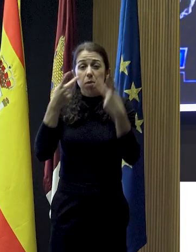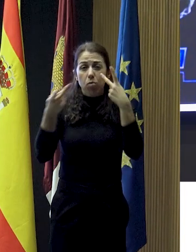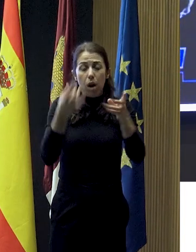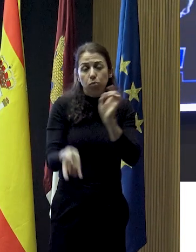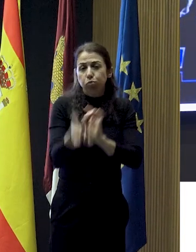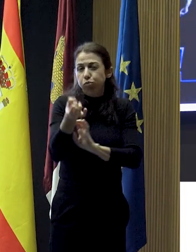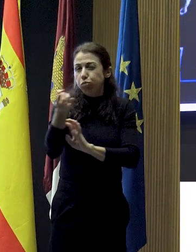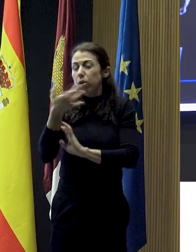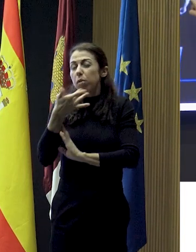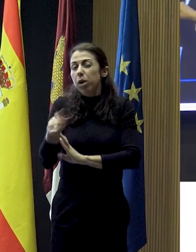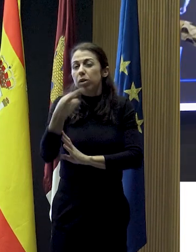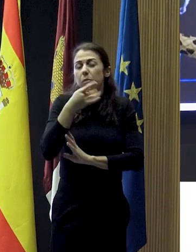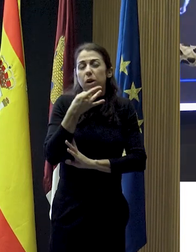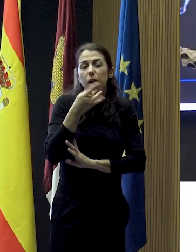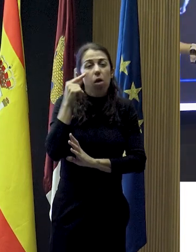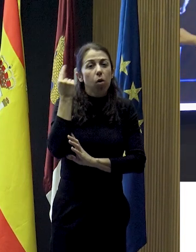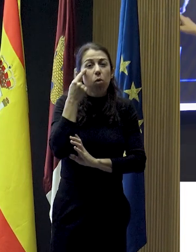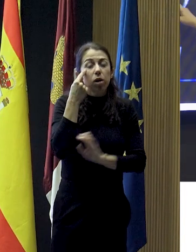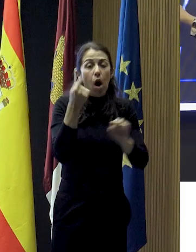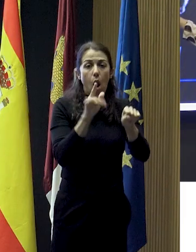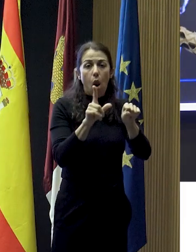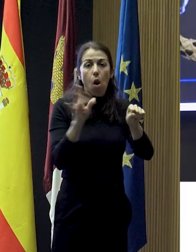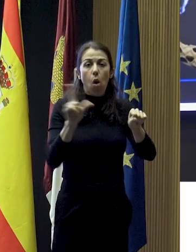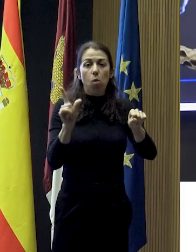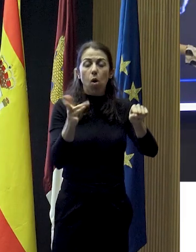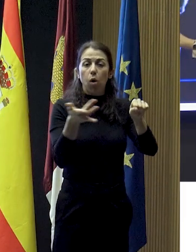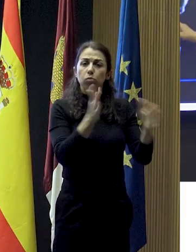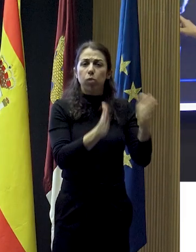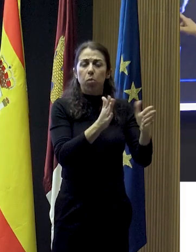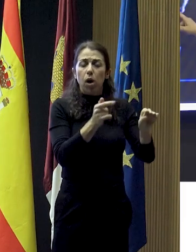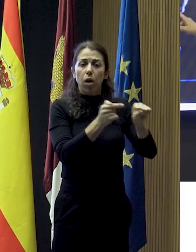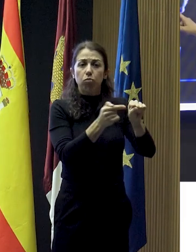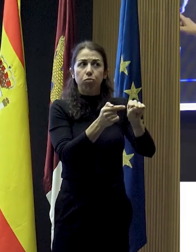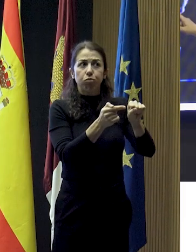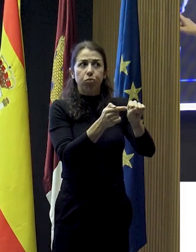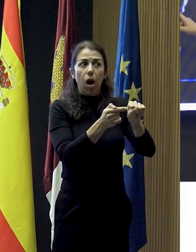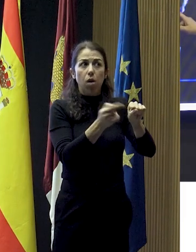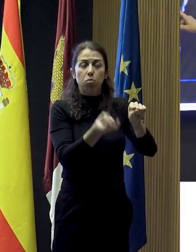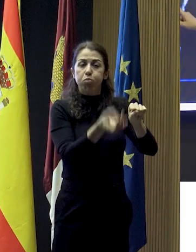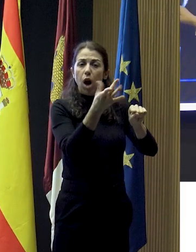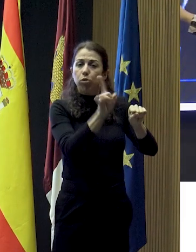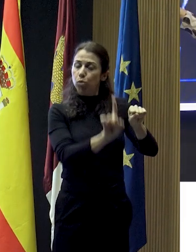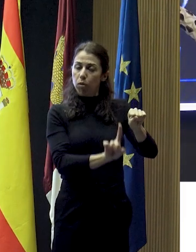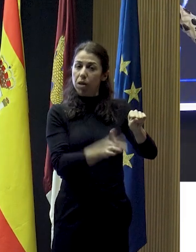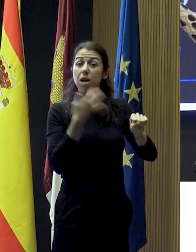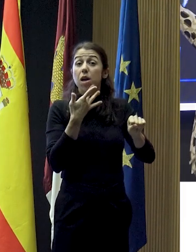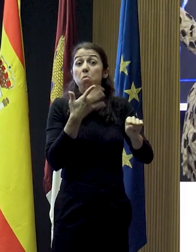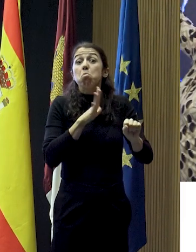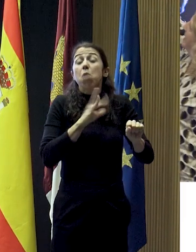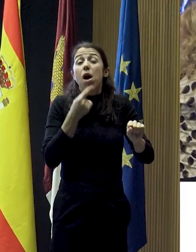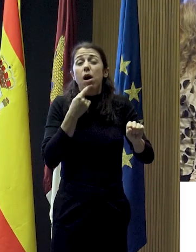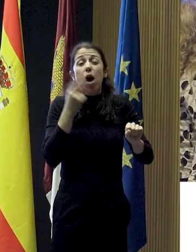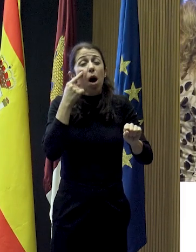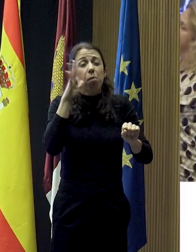activadas. Pero fijaros cómo aquí el lóbulo temporal no se enciende, ¿vale? Y sin embargo,